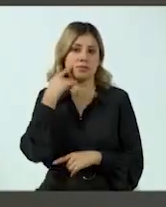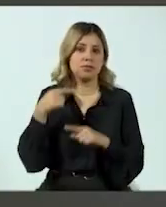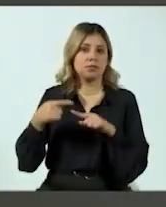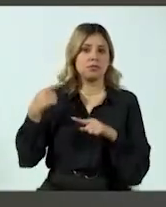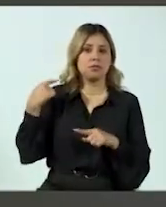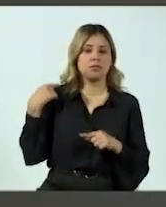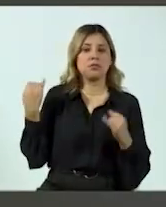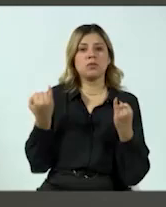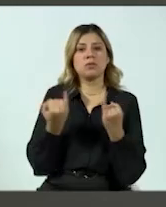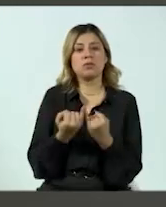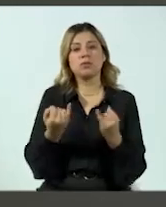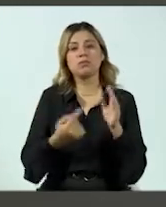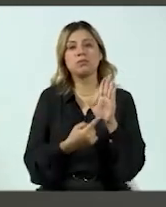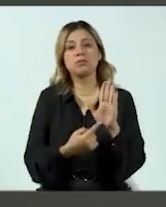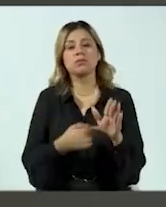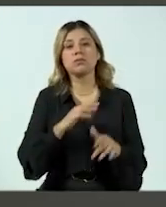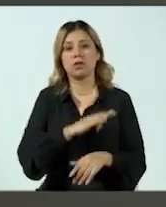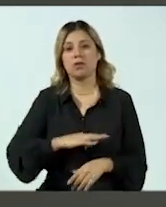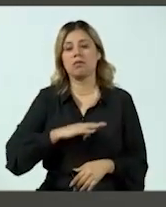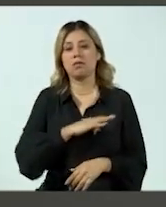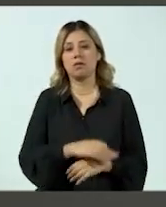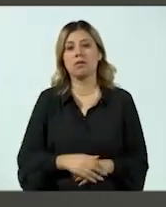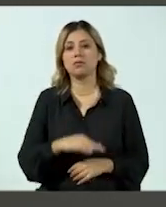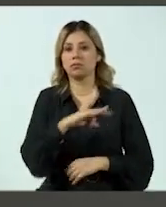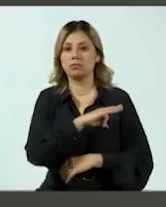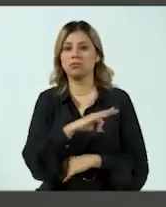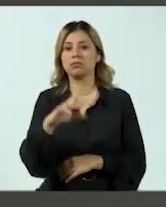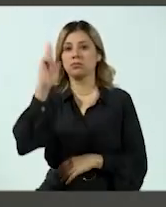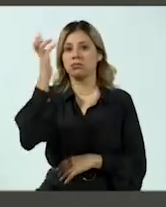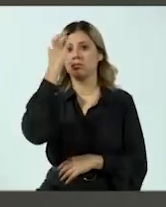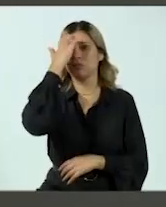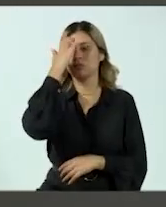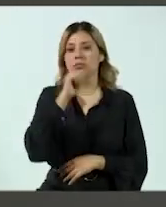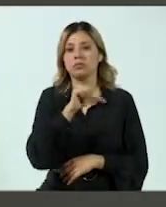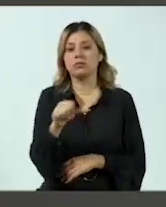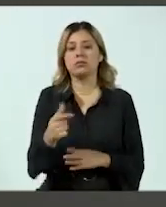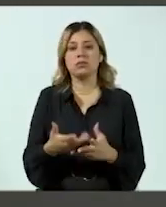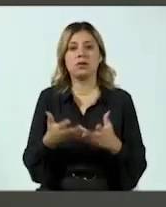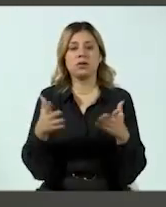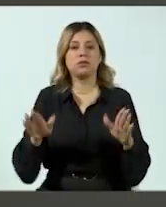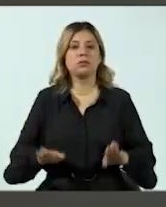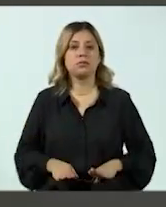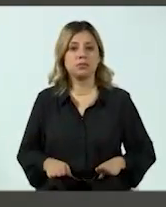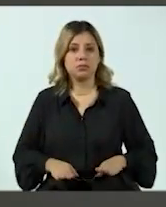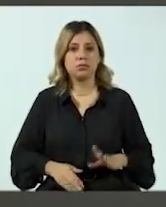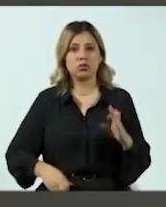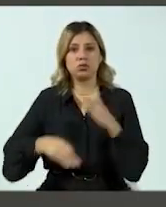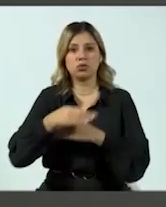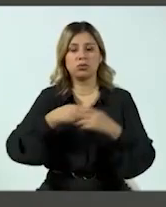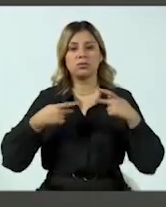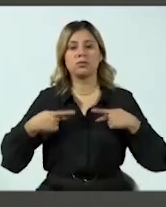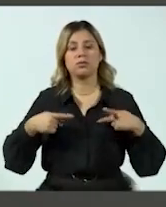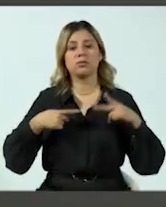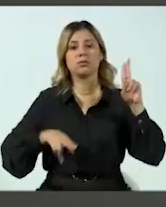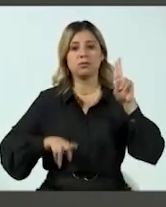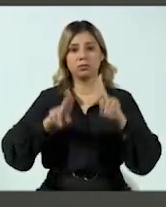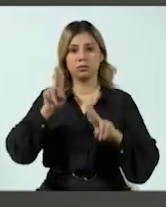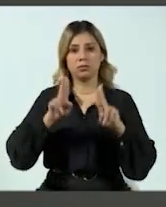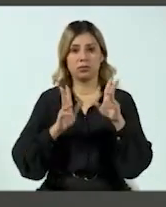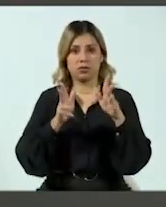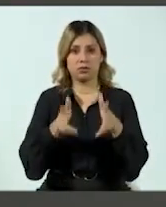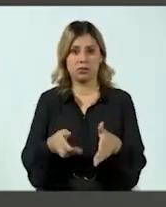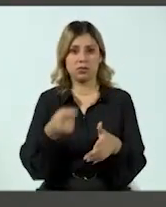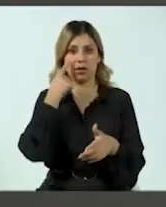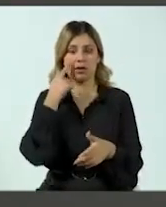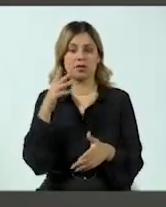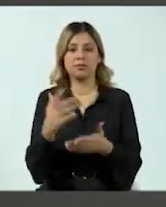y también ellos pues muy felices de poder ser reconocidos como los grandes talentos Porque todos los que participaron para nosotros ya fueron unos